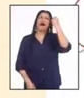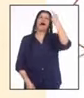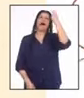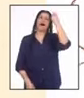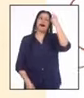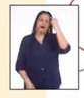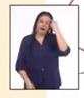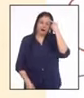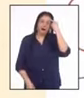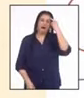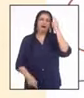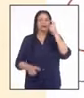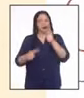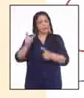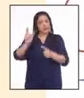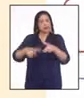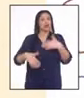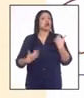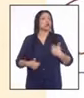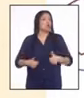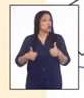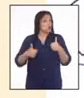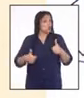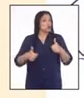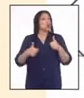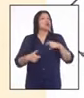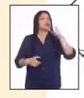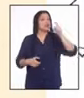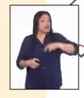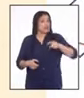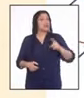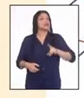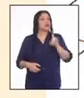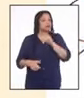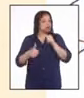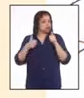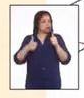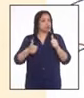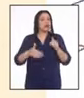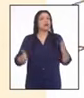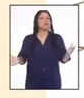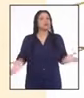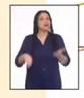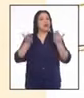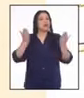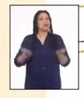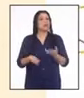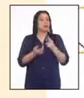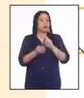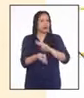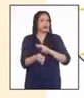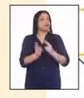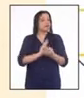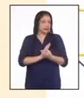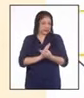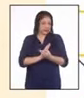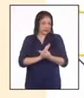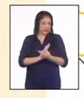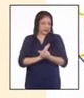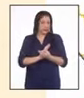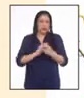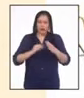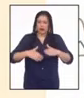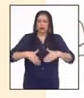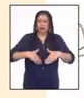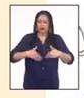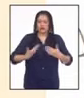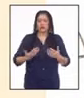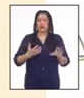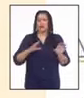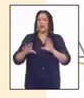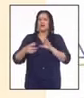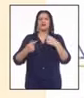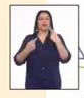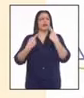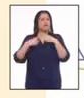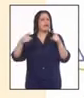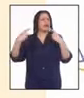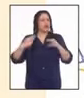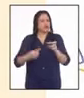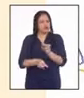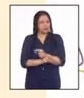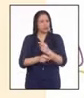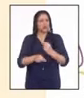estos personajes son útiles y necesarios para promover el reciclaje. Y así poder crear diversos